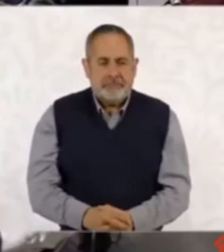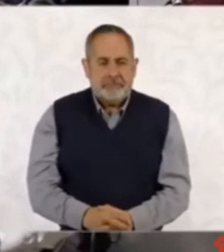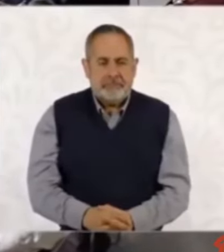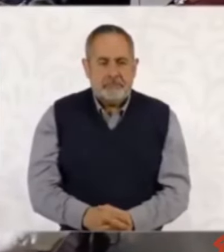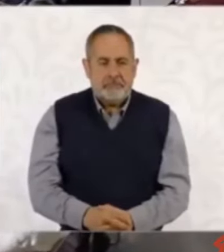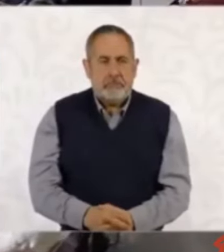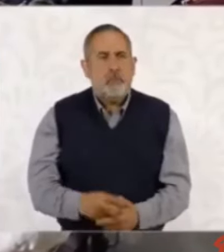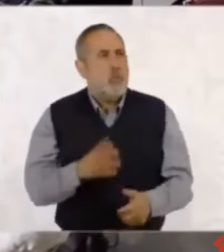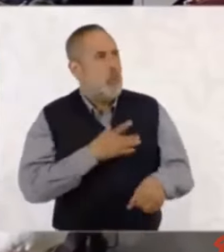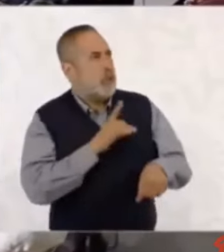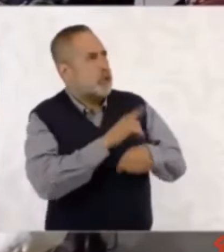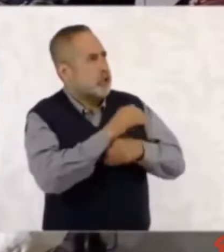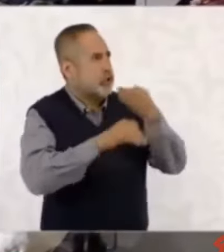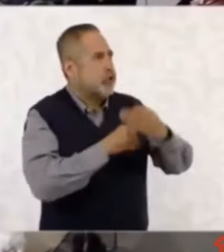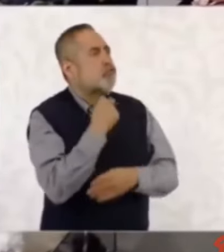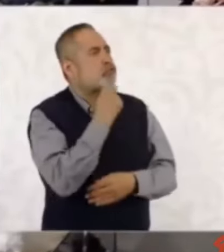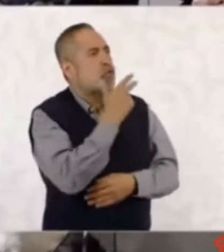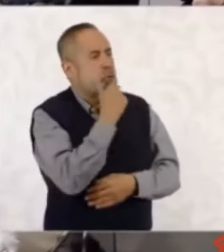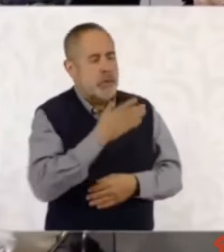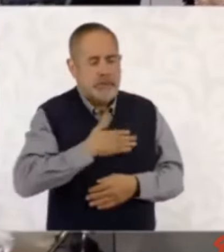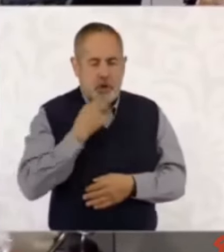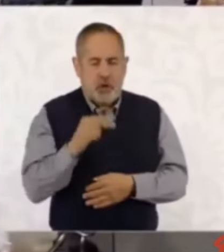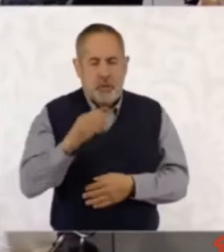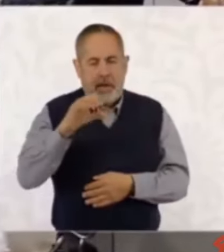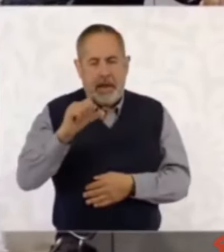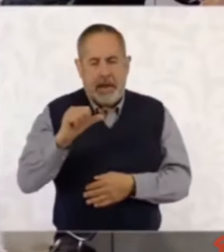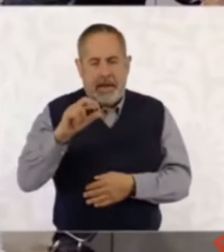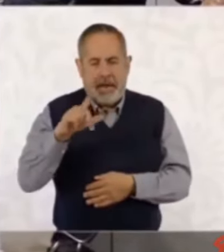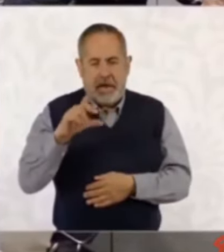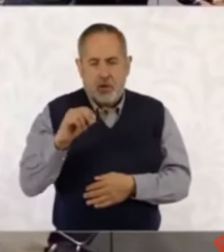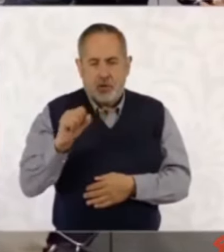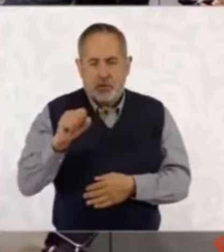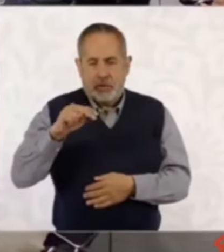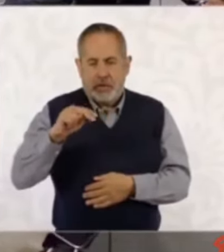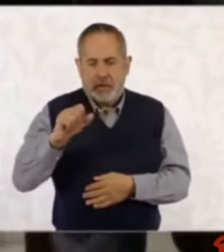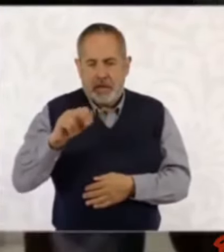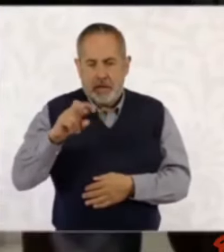Buenos días a todas y todos. Carlos Navarro de Heraldo Media Group. Presidenta, ¿de qué manera van a estar